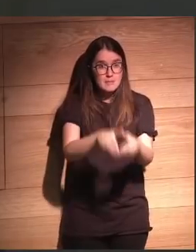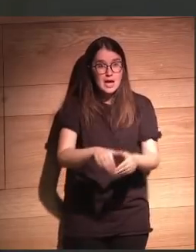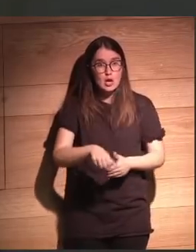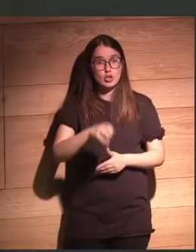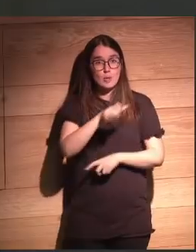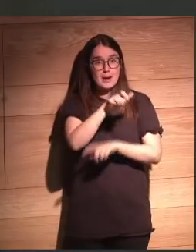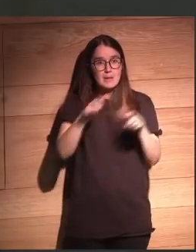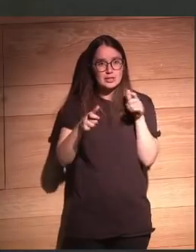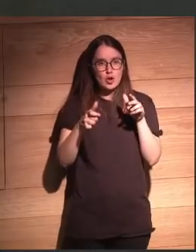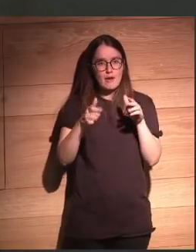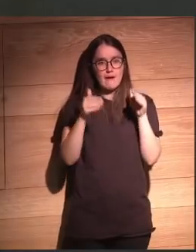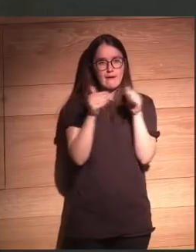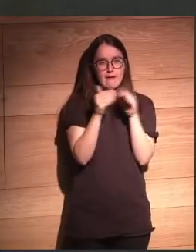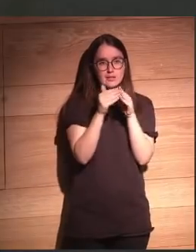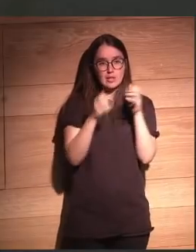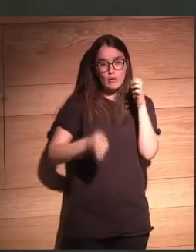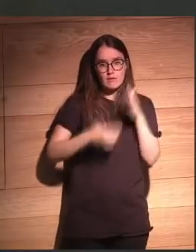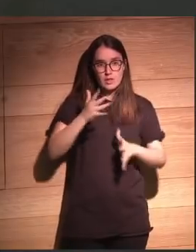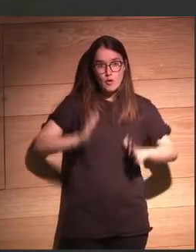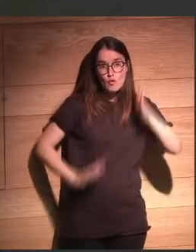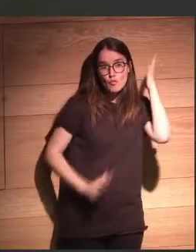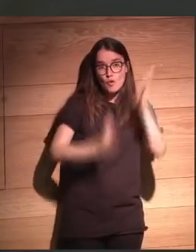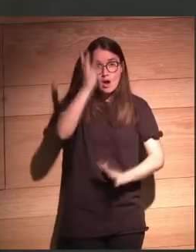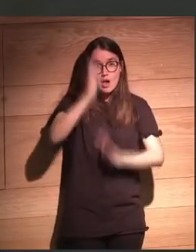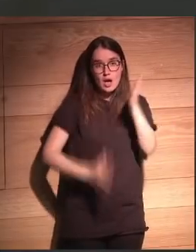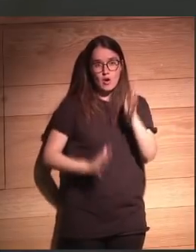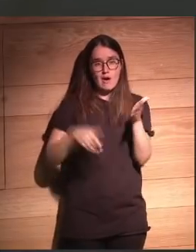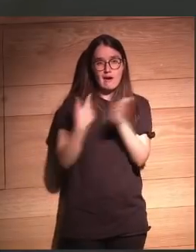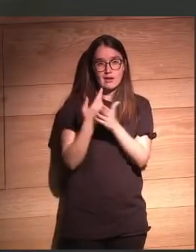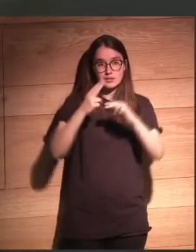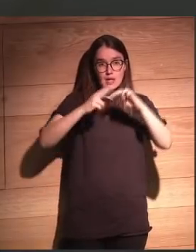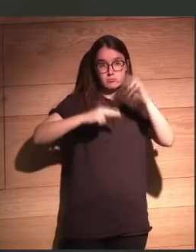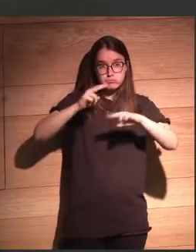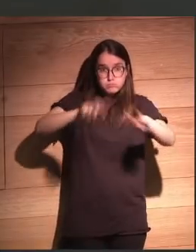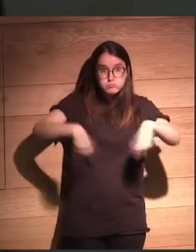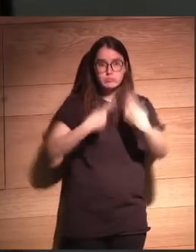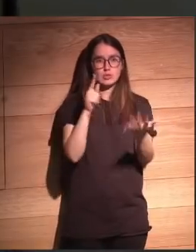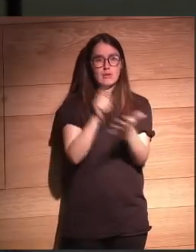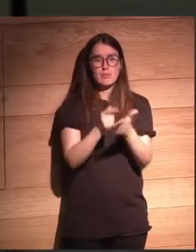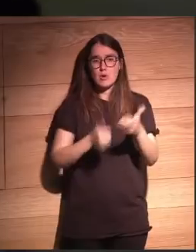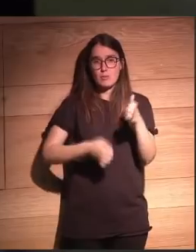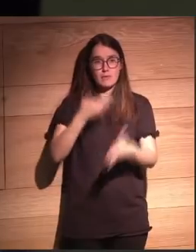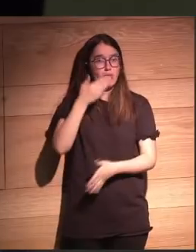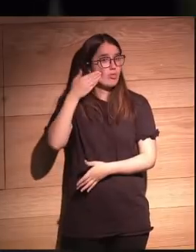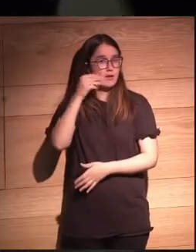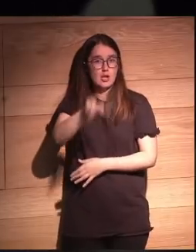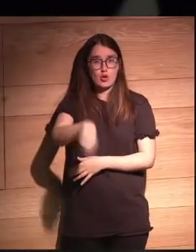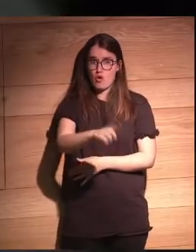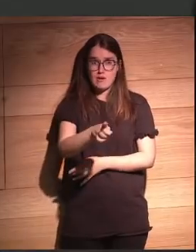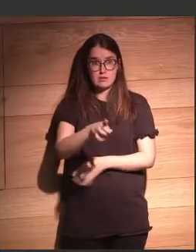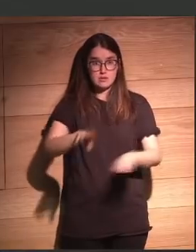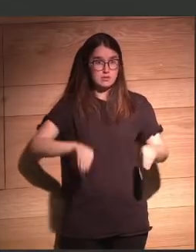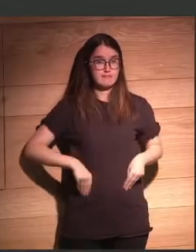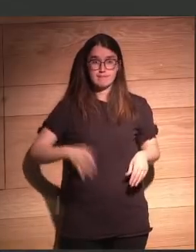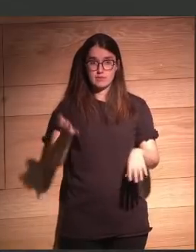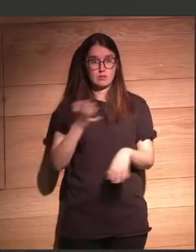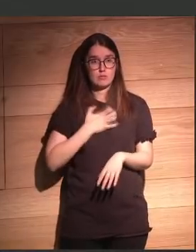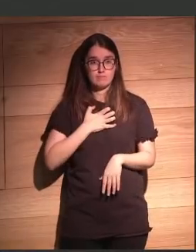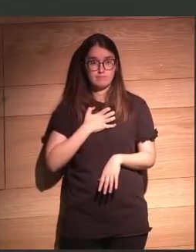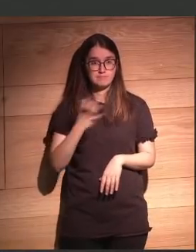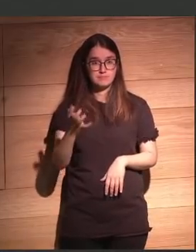se le incendia el edificio mientras se lo recomponen, pero no es una vivienda digna, no podemos contemplarlo como